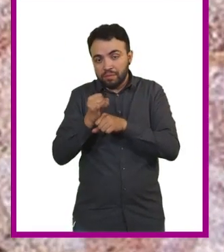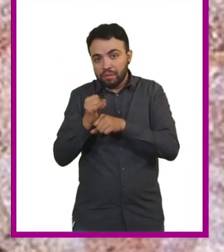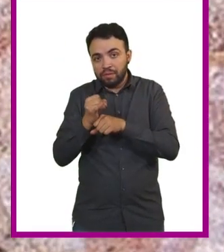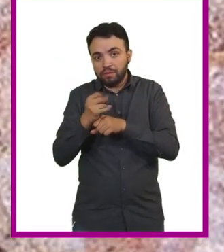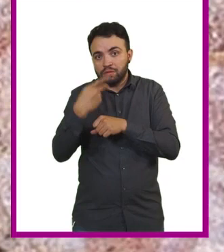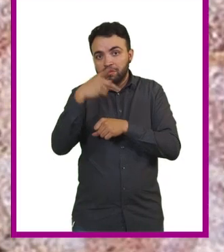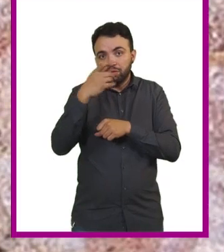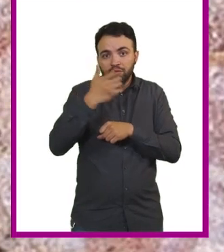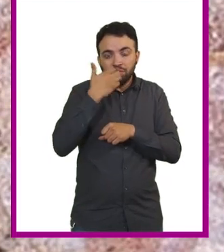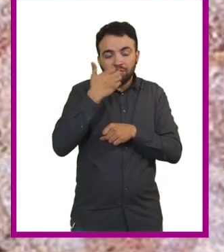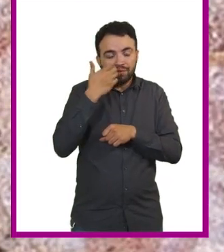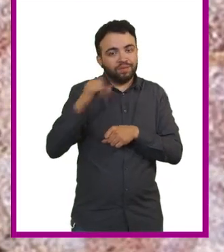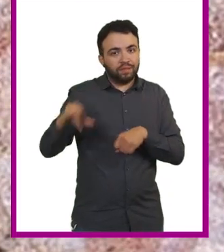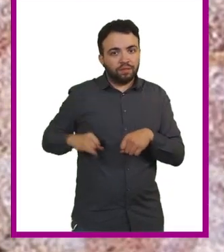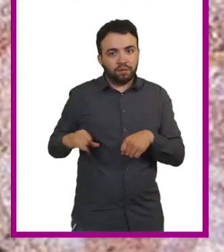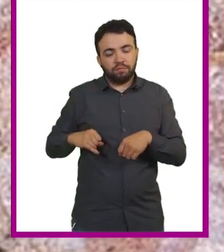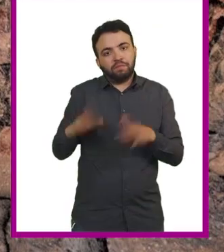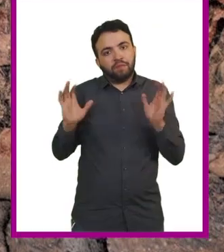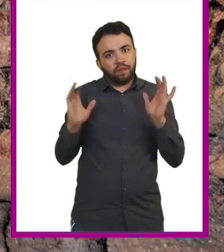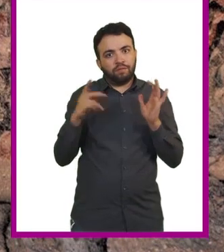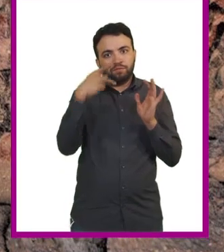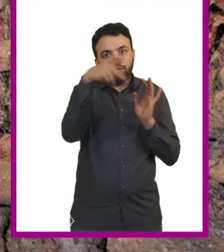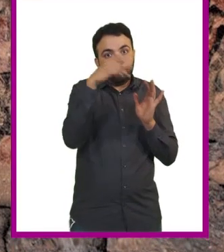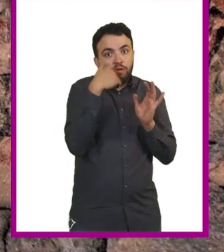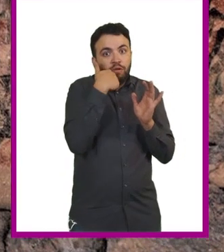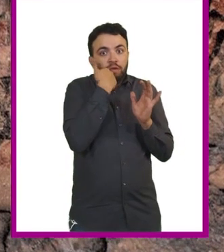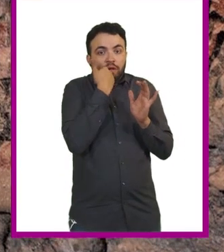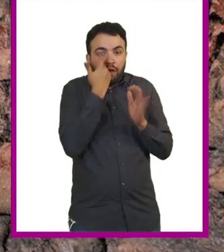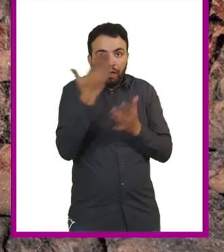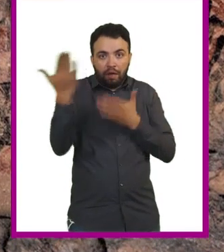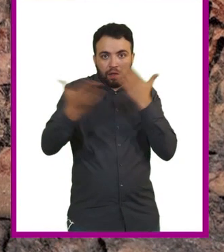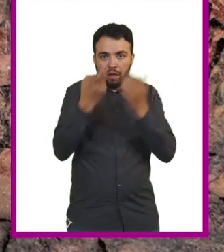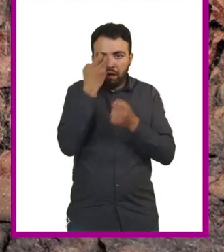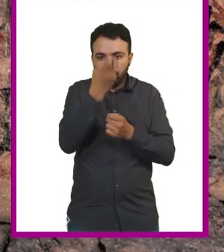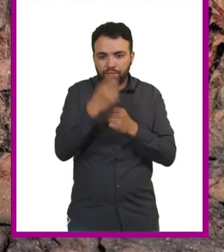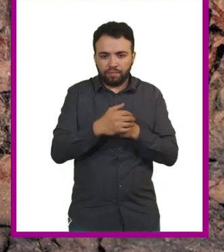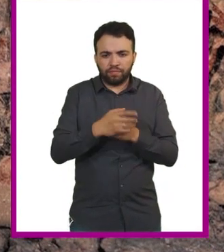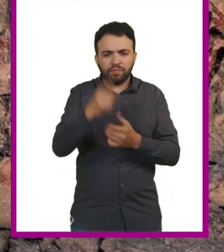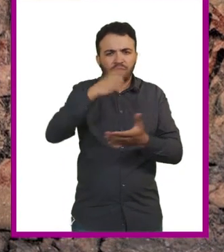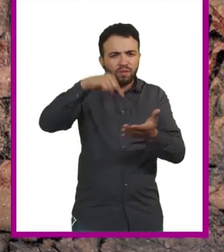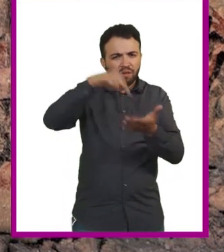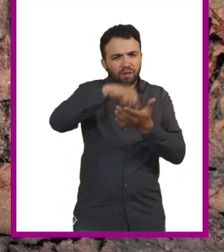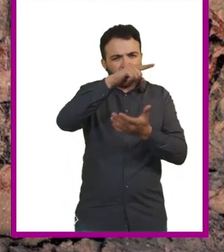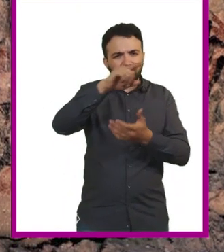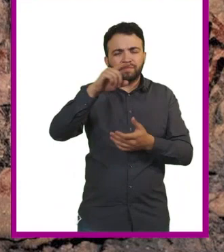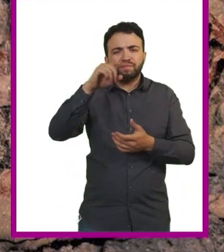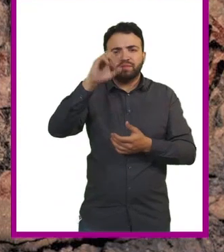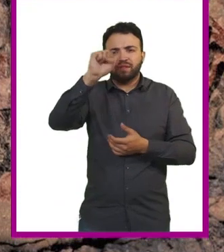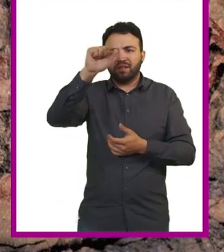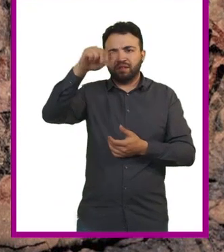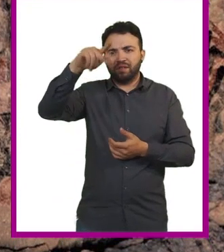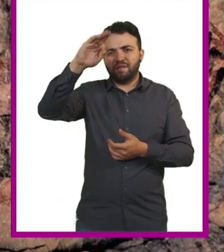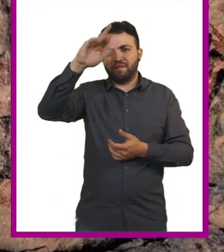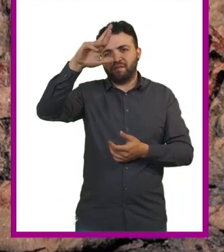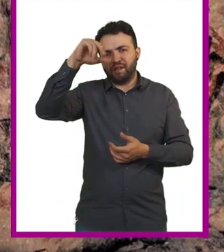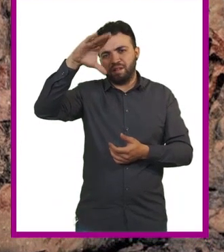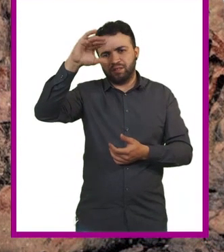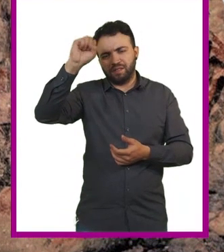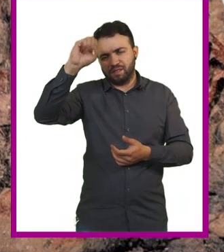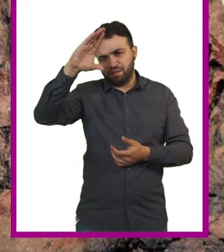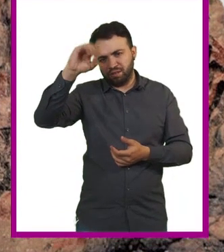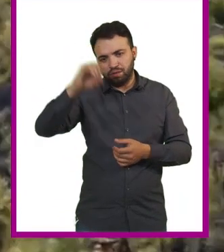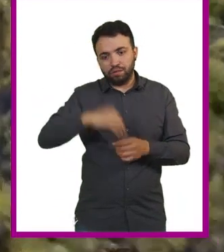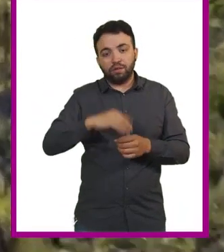Claro, si esa es tu verdadera vocación. En las pinturas rupestres de la Sierra de San Francisco, sus habitantes representaban